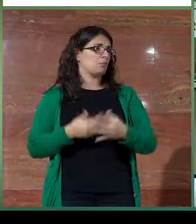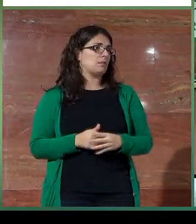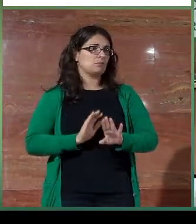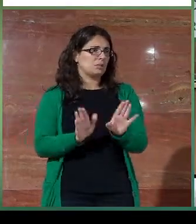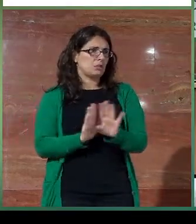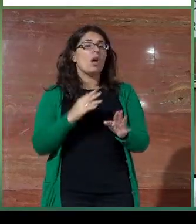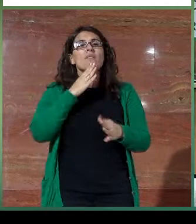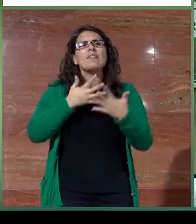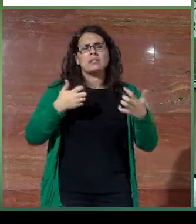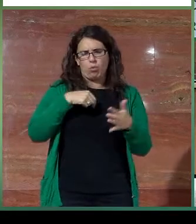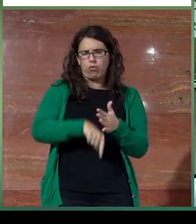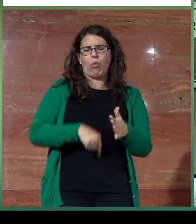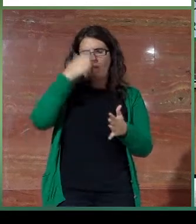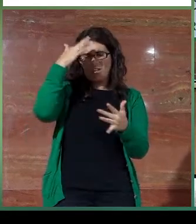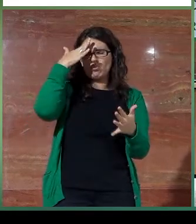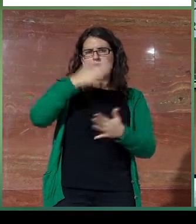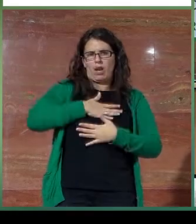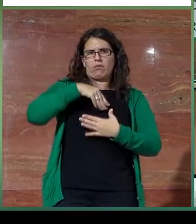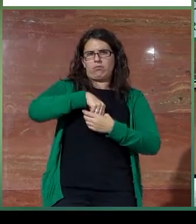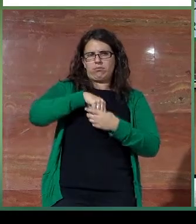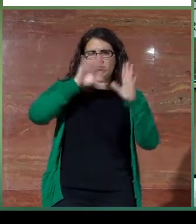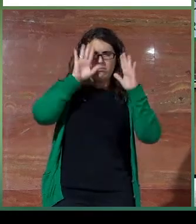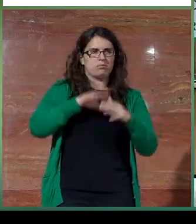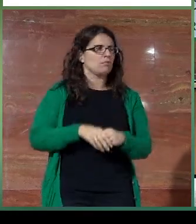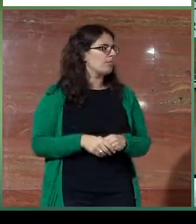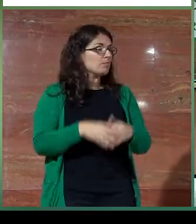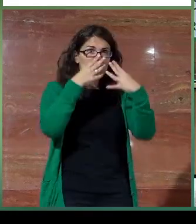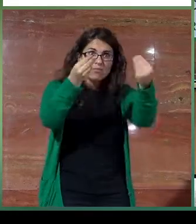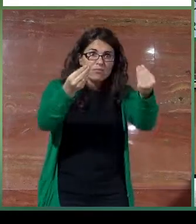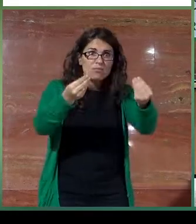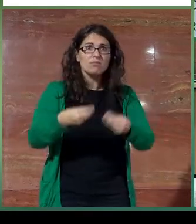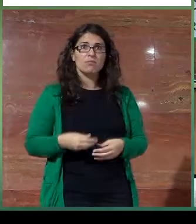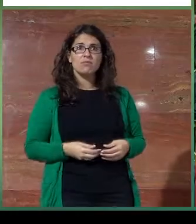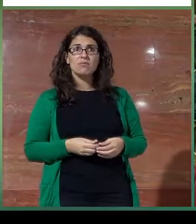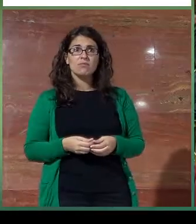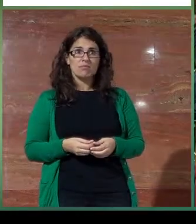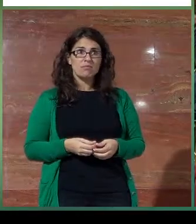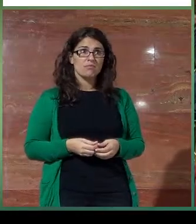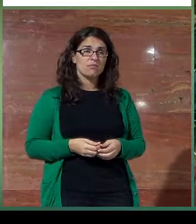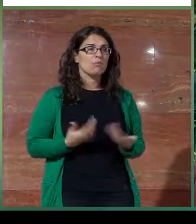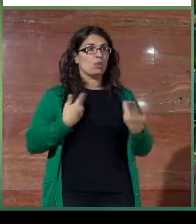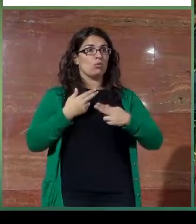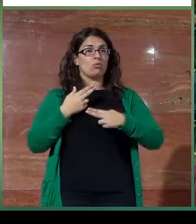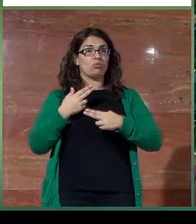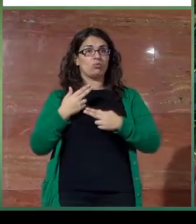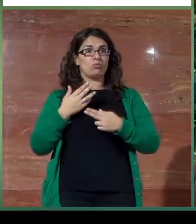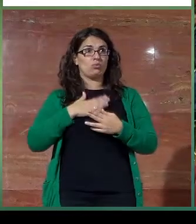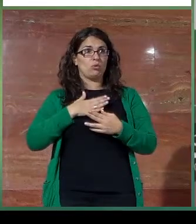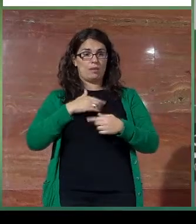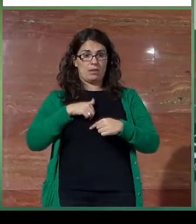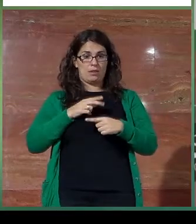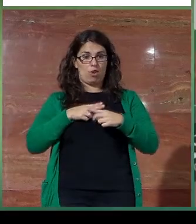Es una frase profunda de esas que alguna vez sale. ¿Habéis cogido? Desde Roma todos los caminos conducen a